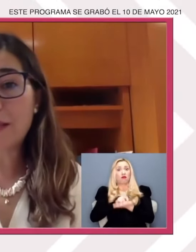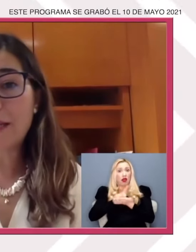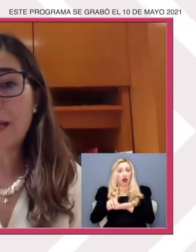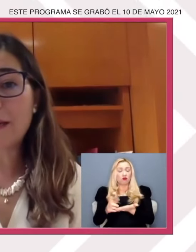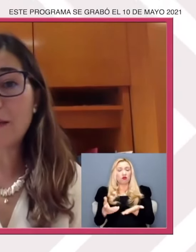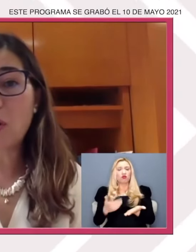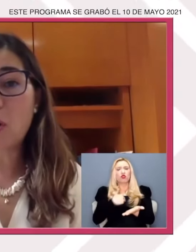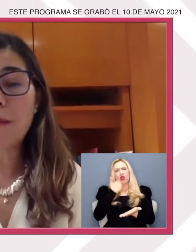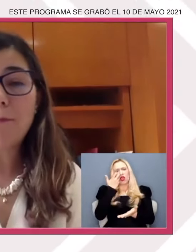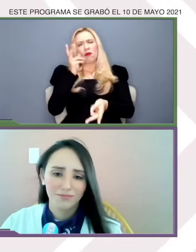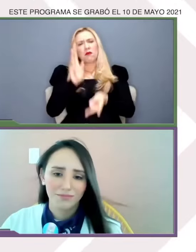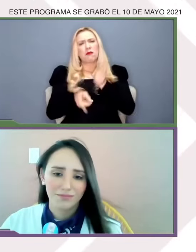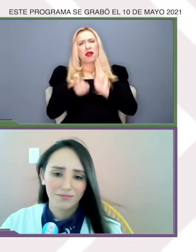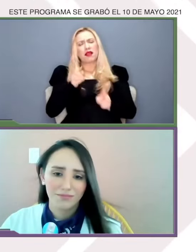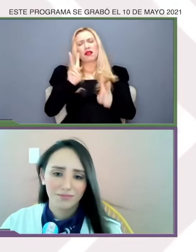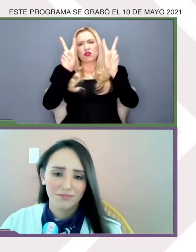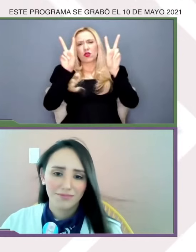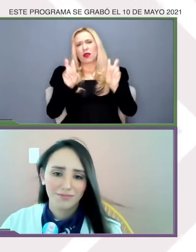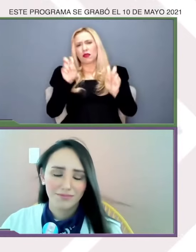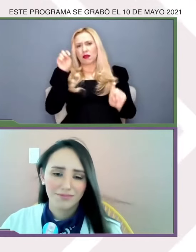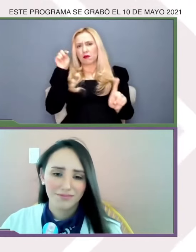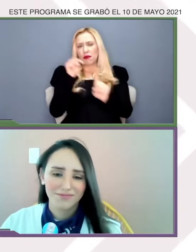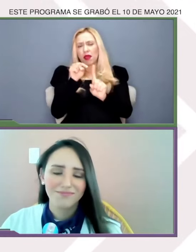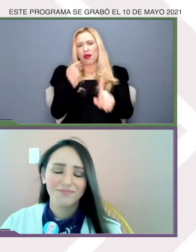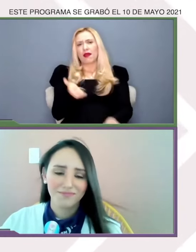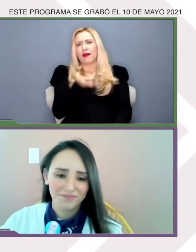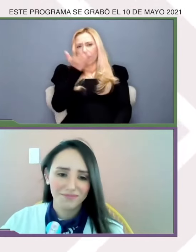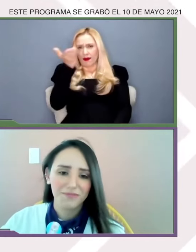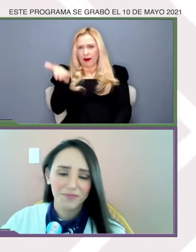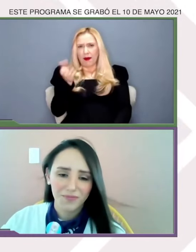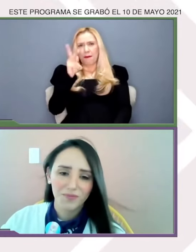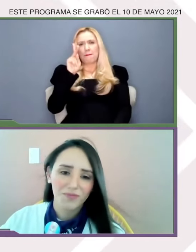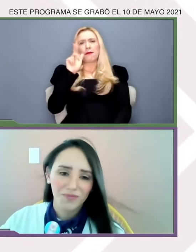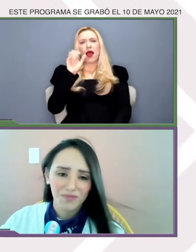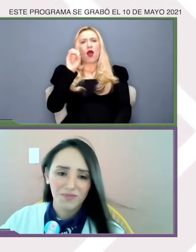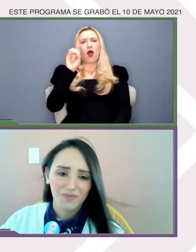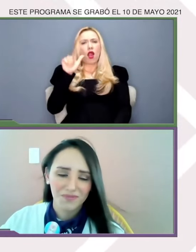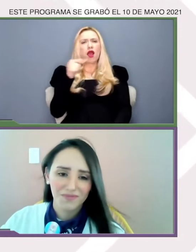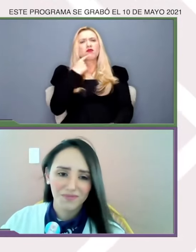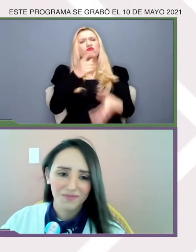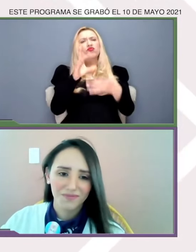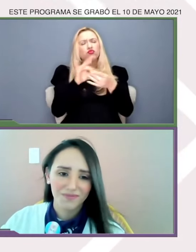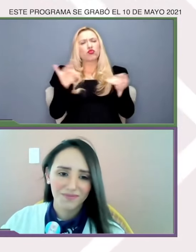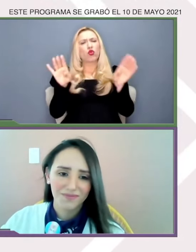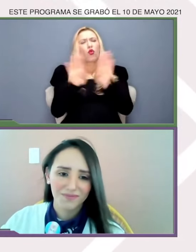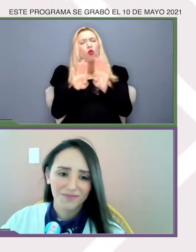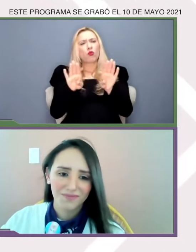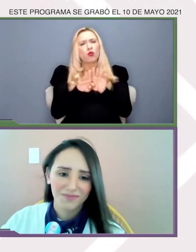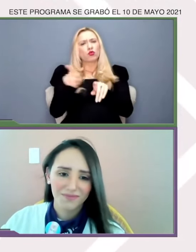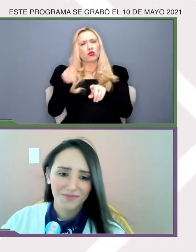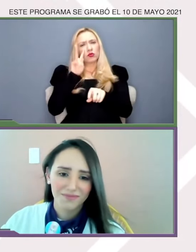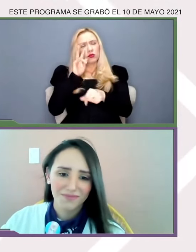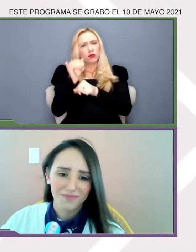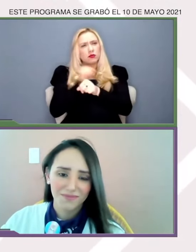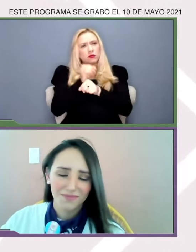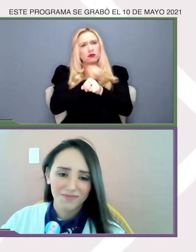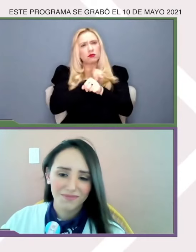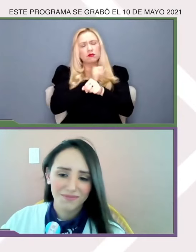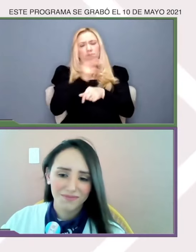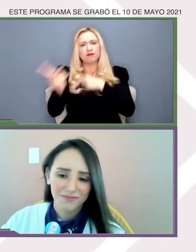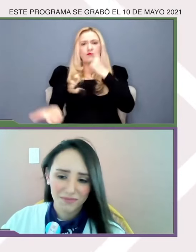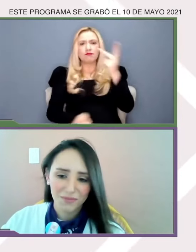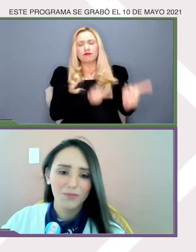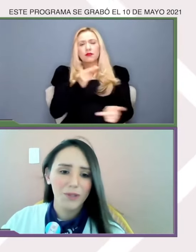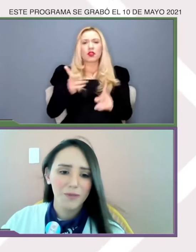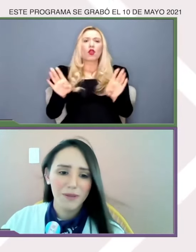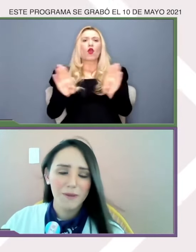gustaría platicar en este bloque. Y Paola, te voy a dar la palabra para que nos platiques un poco sobre los resultados de esta encuesta